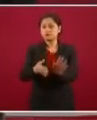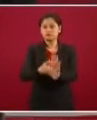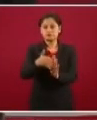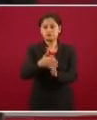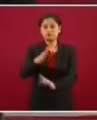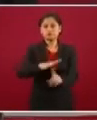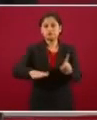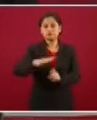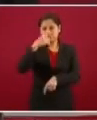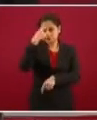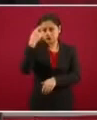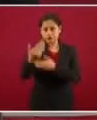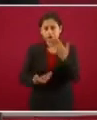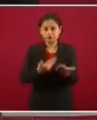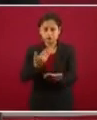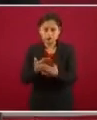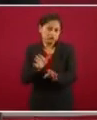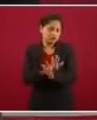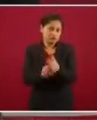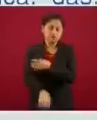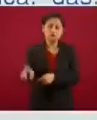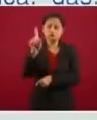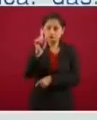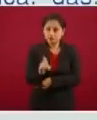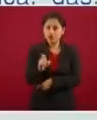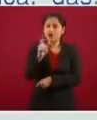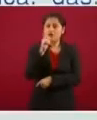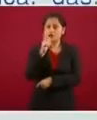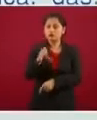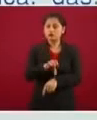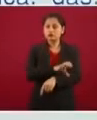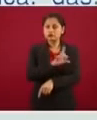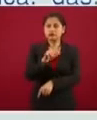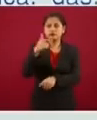de los servicios indispensables como agua potable, energía, gas, petróleo, gasolina,